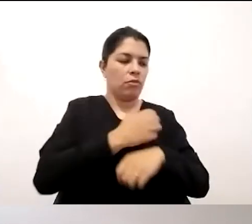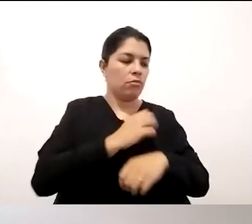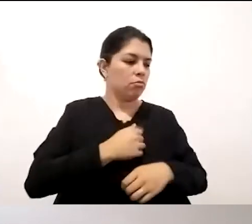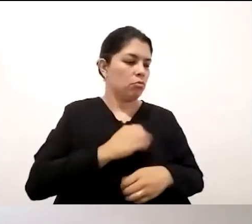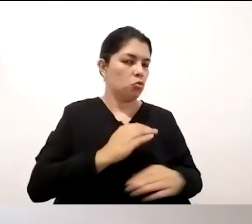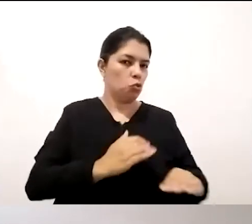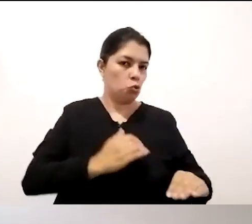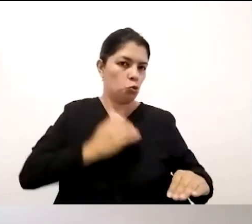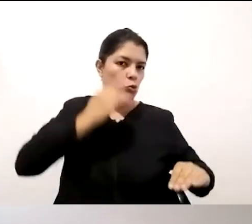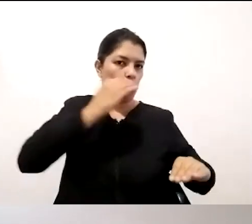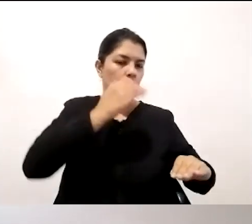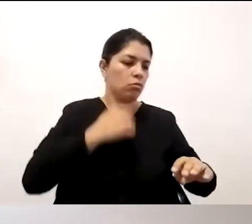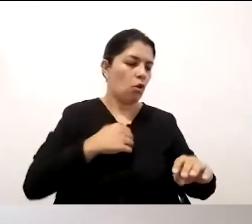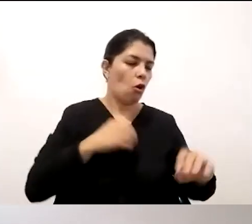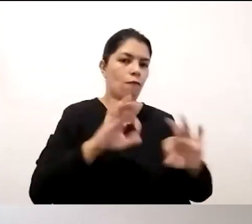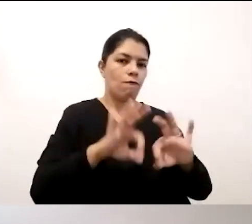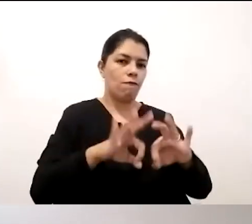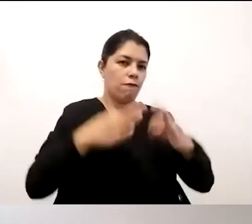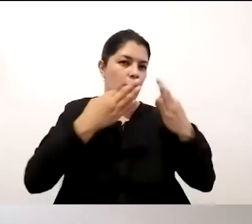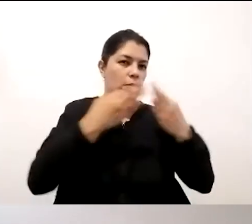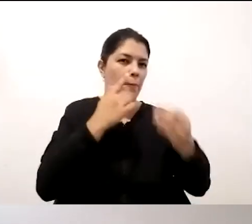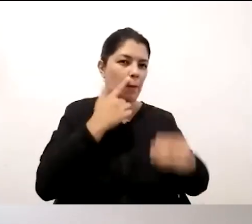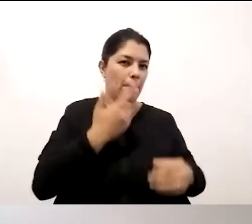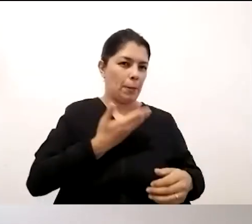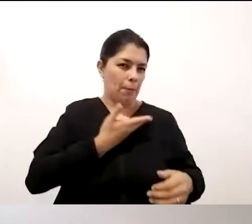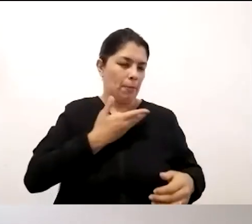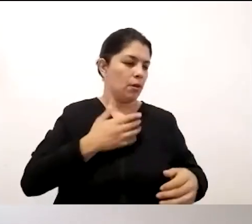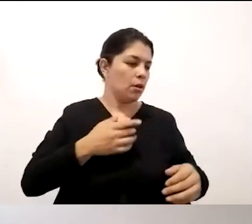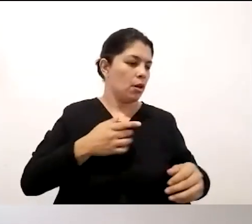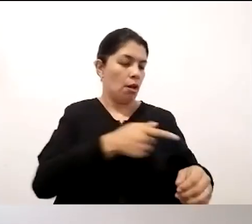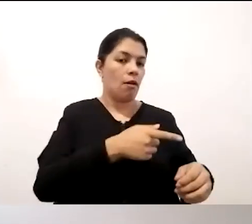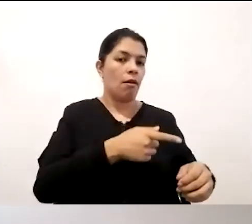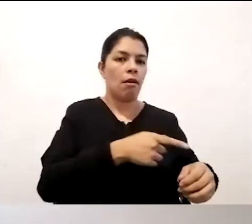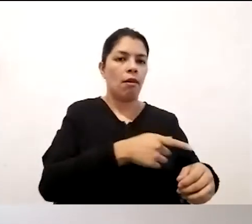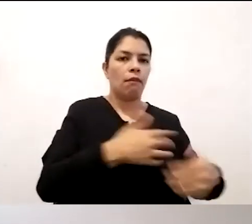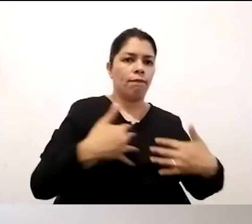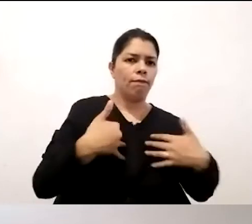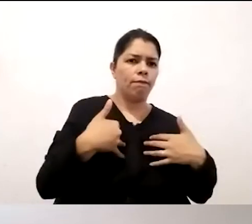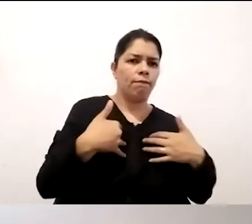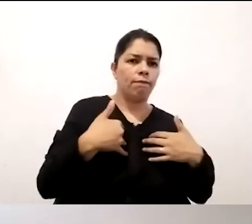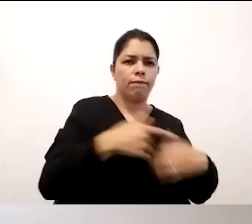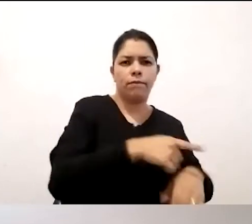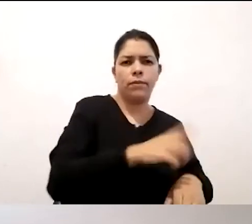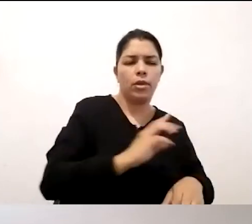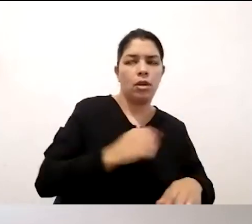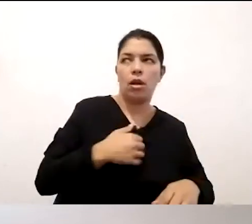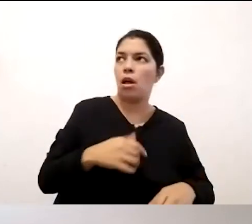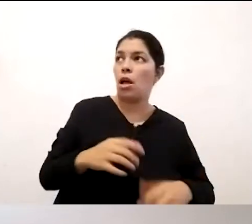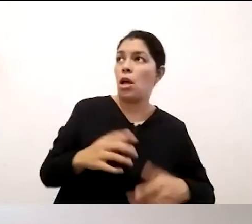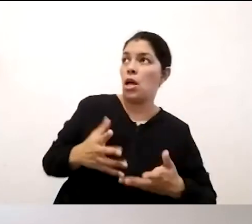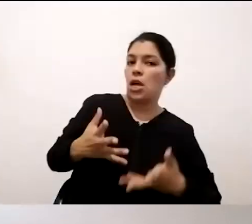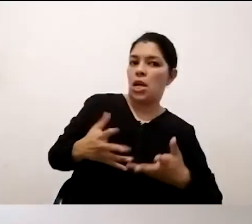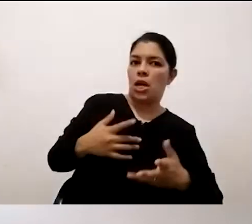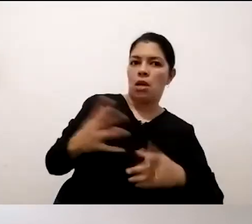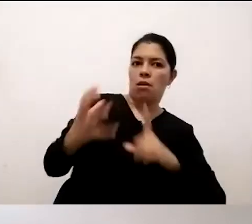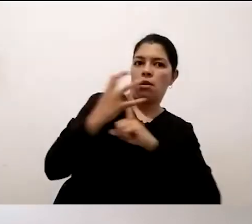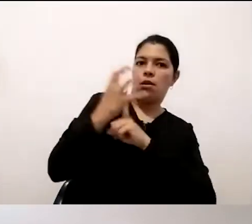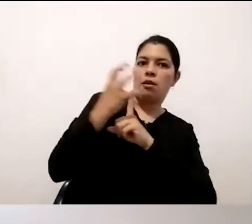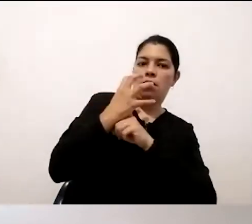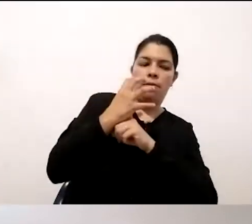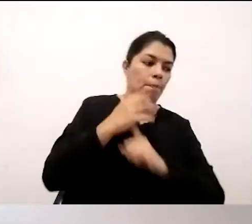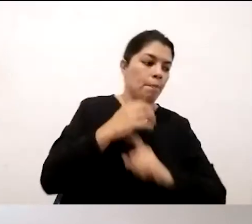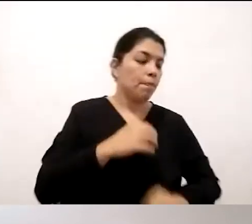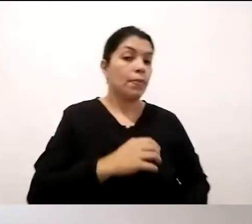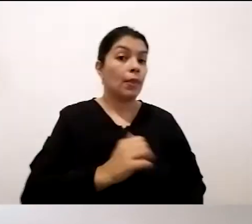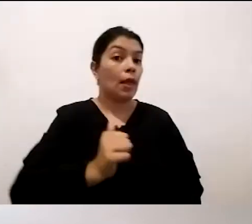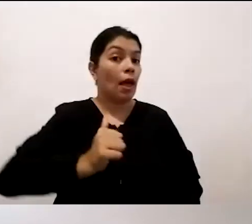de familia o alguien, donde trata de intimidarlo con un objeto sexual. El abuso sexual es cuando ya hay un acercamiento con